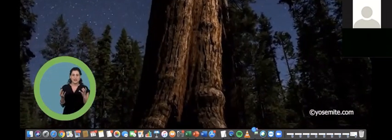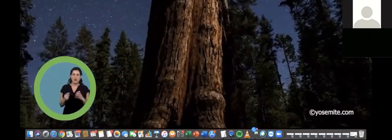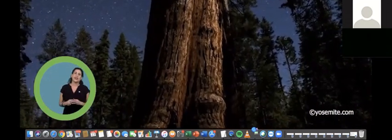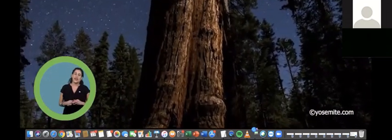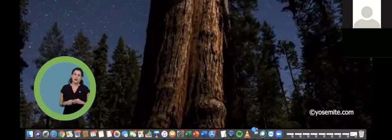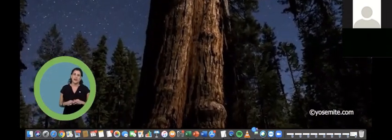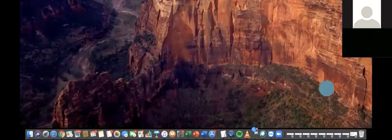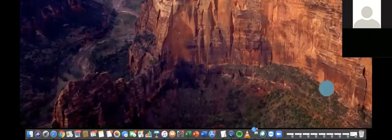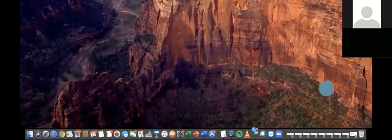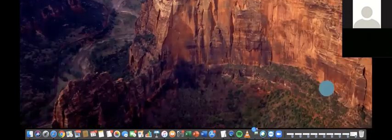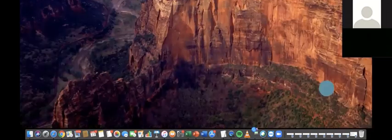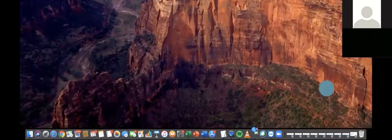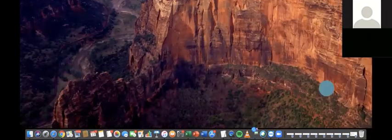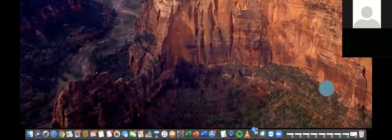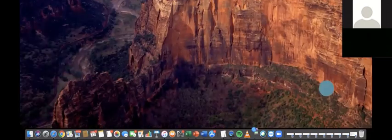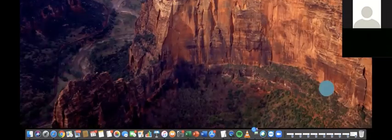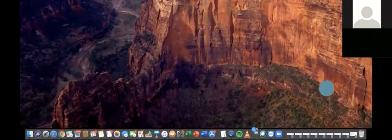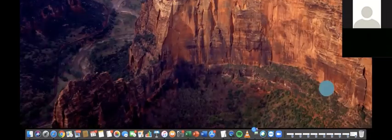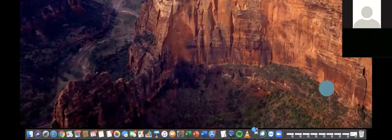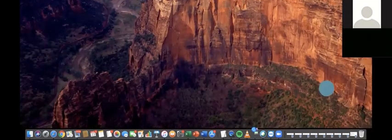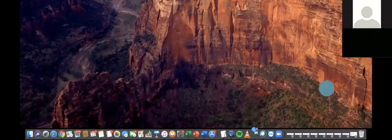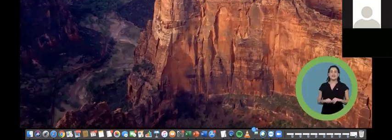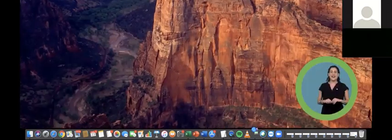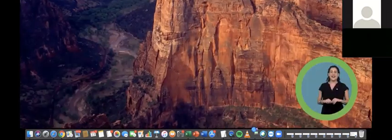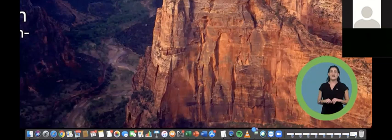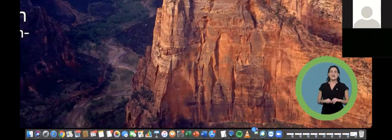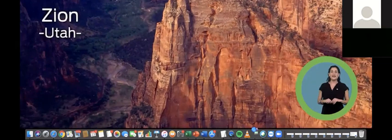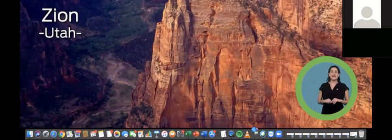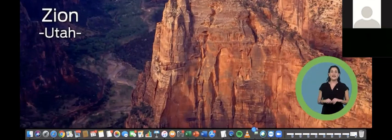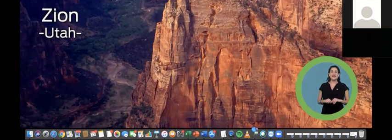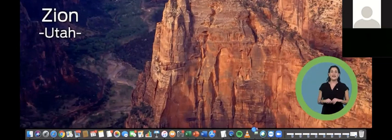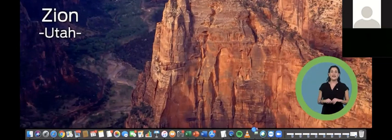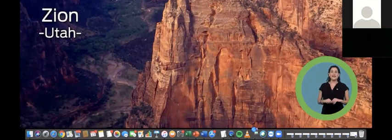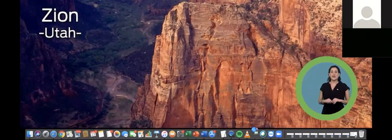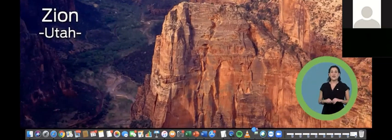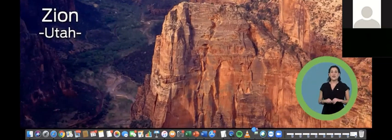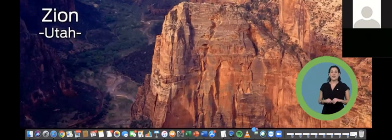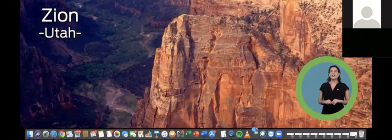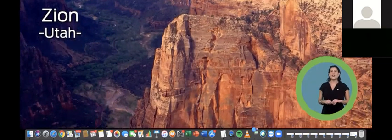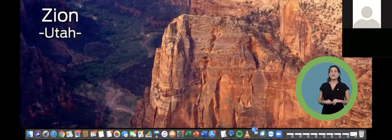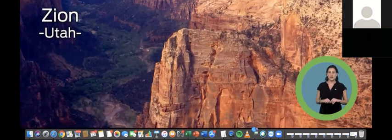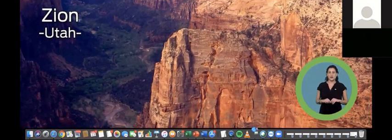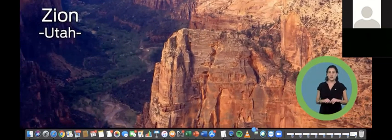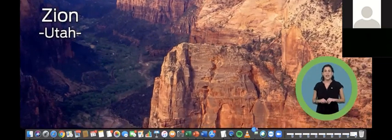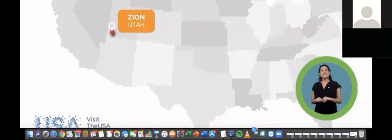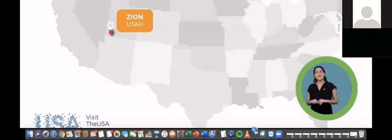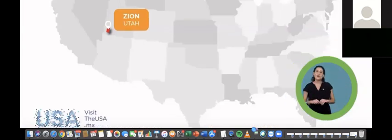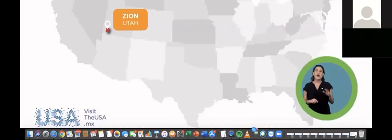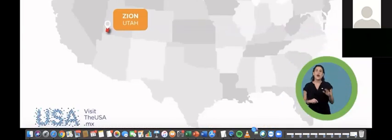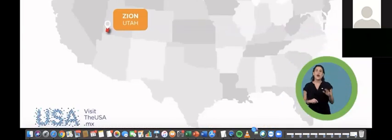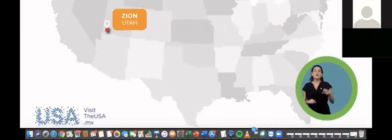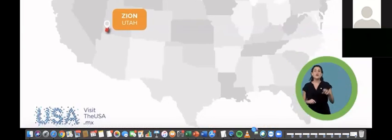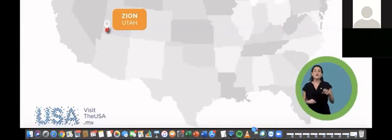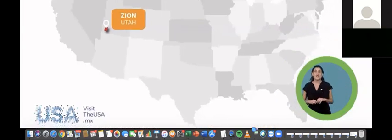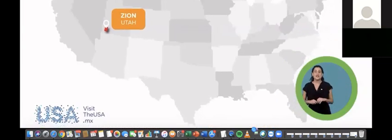ver. Ahora les voy a platicar del Parque Nacional Zion. Este parque se encuentra al sur del estado de Utah, muy cerca de la ciudad de